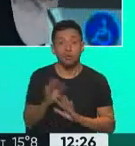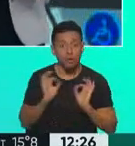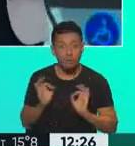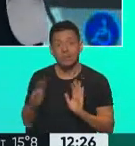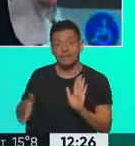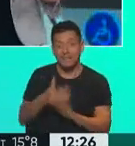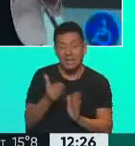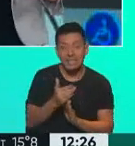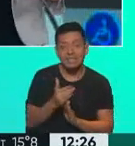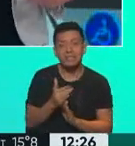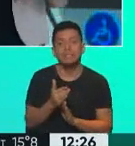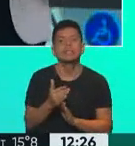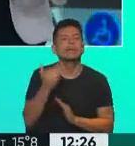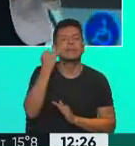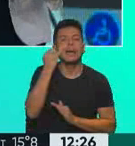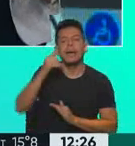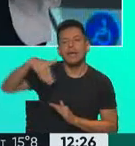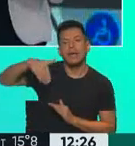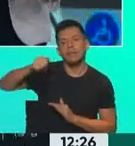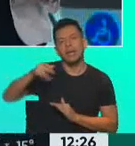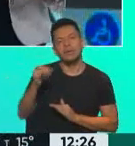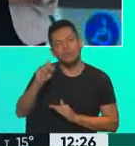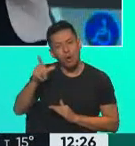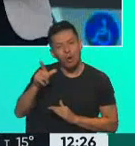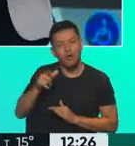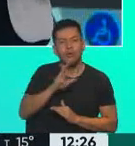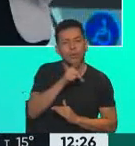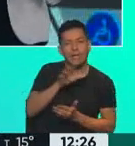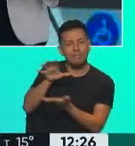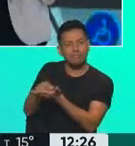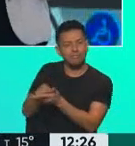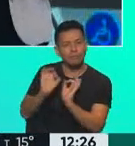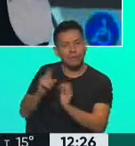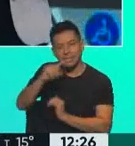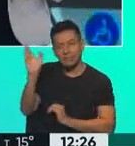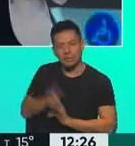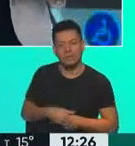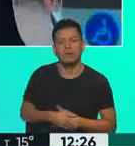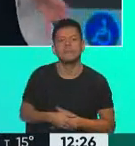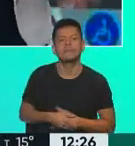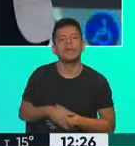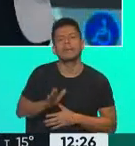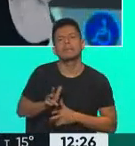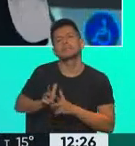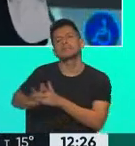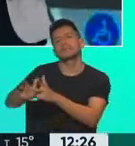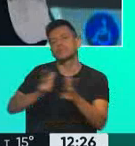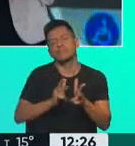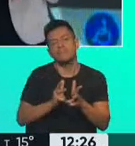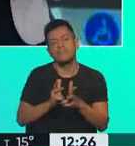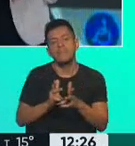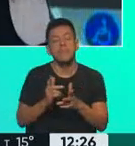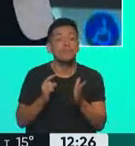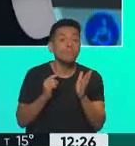ver si se queda bajo control ruso qué va a pasar de ahora en más esto en términos generales es de lo que más se habla de lo que no se habla tanto es